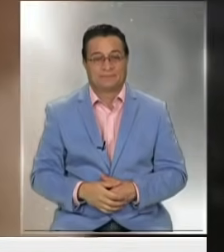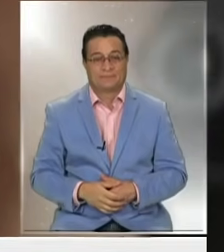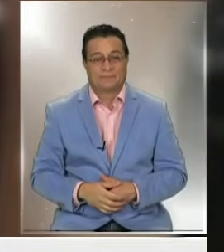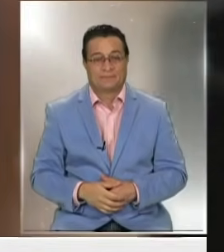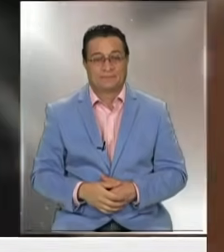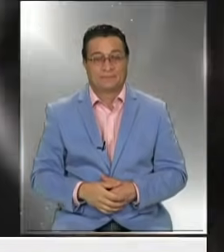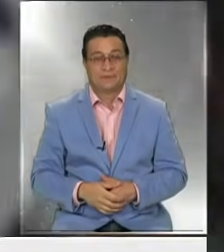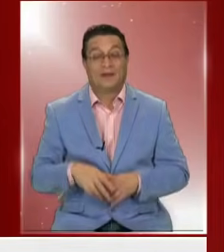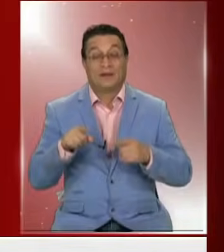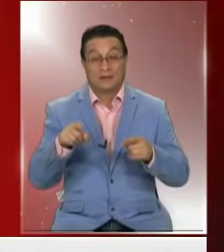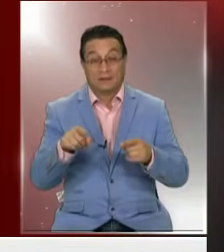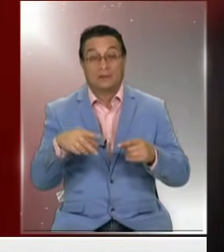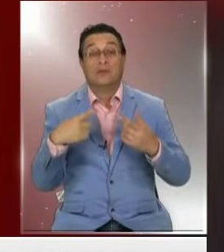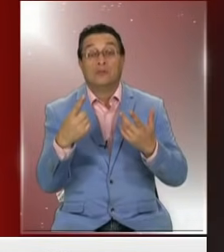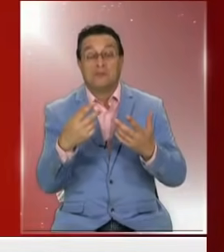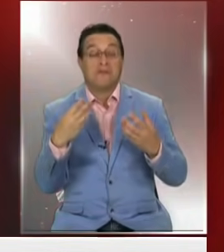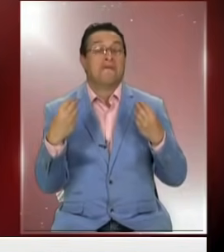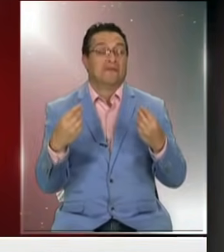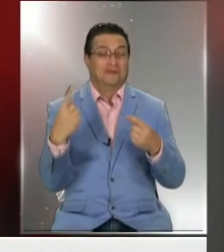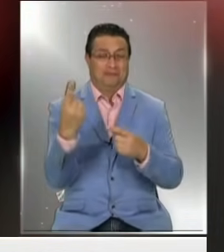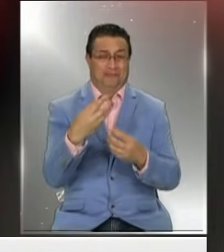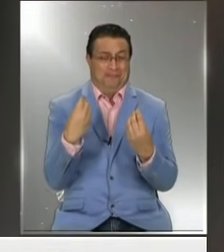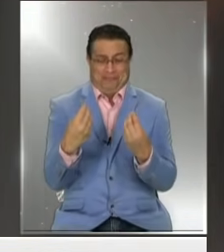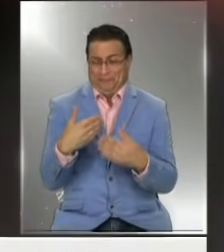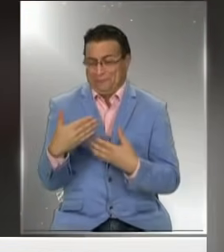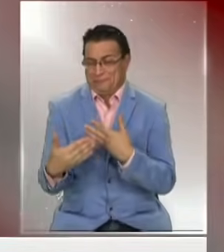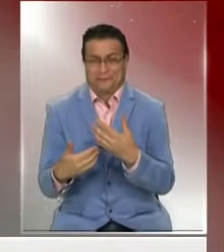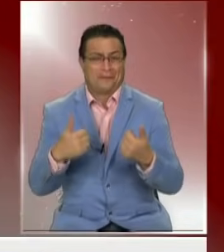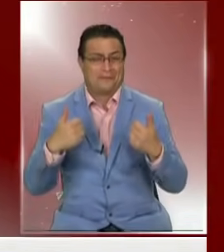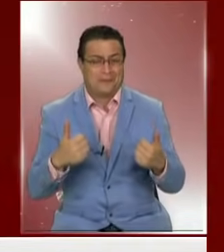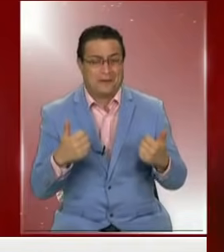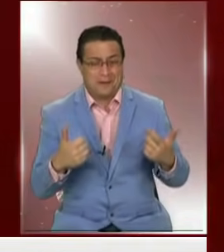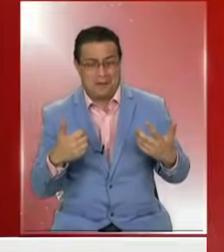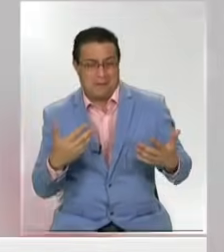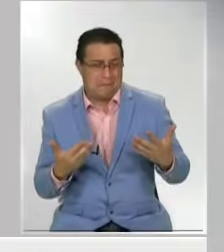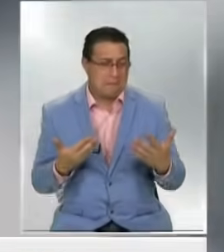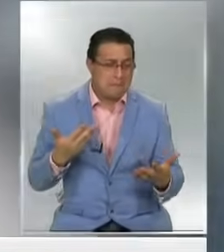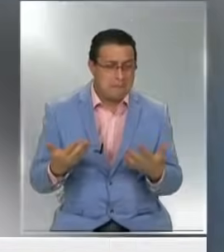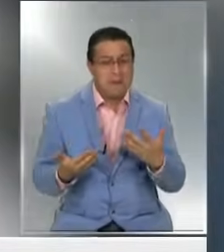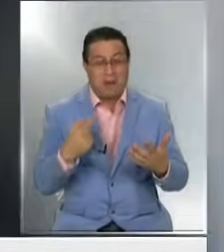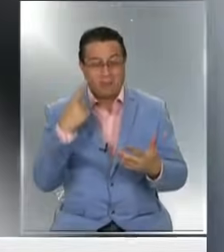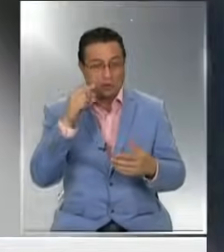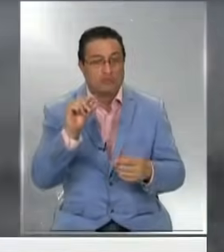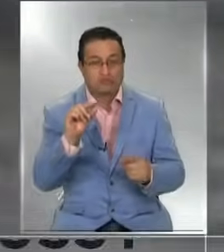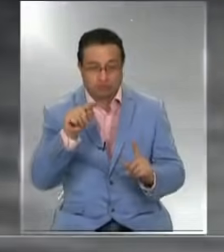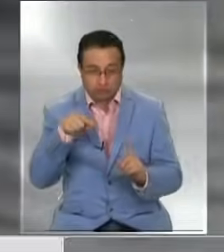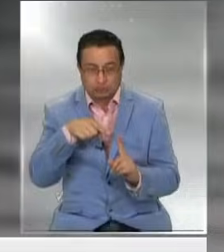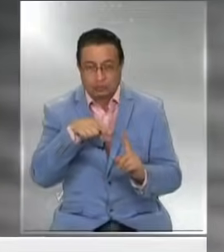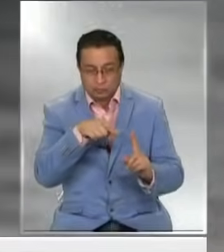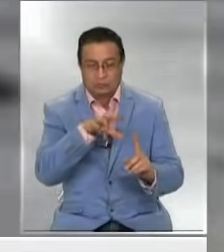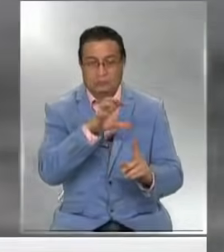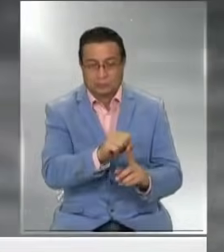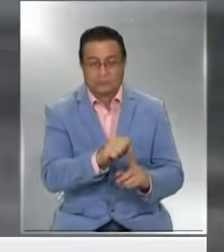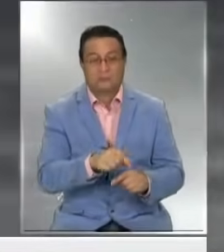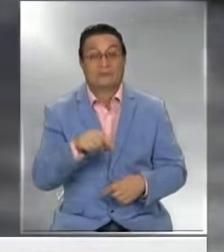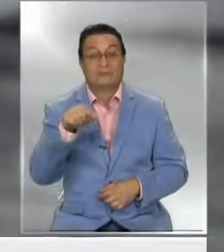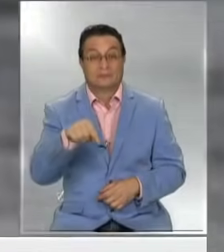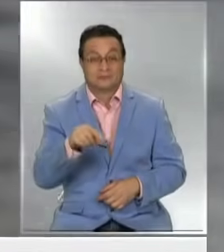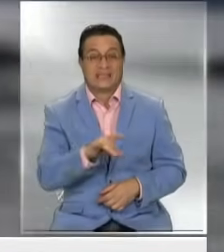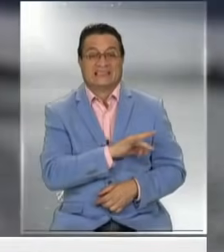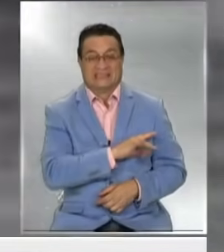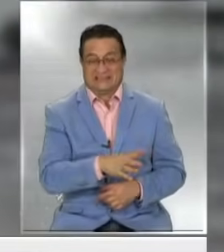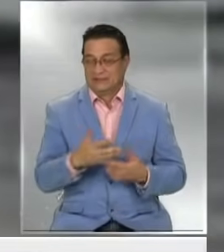La vida parecía sonreírles en todo sentido, pero su caída era cosa de tiempo. Esto es Chile, vos